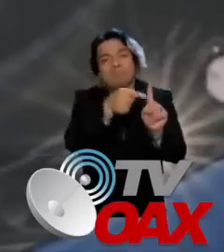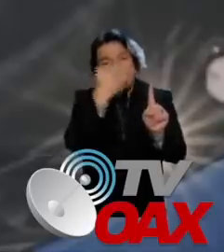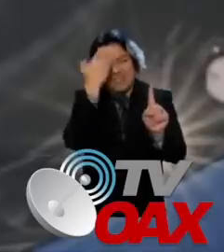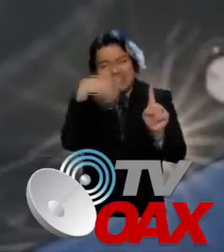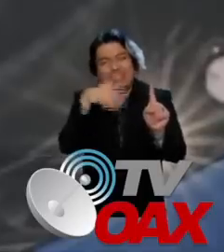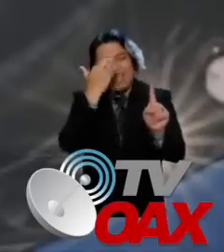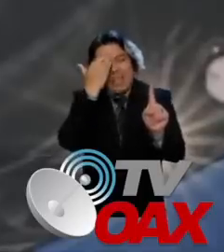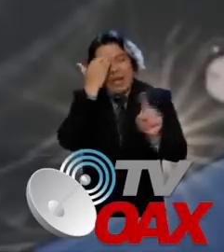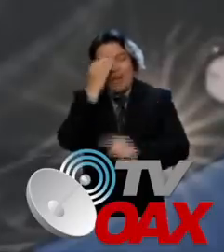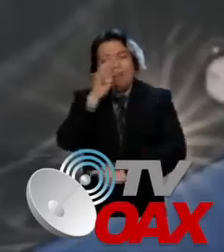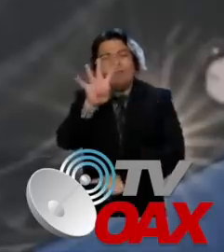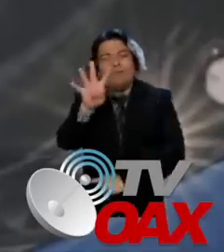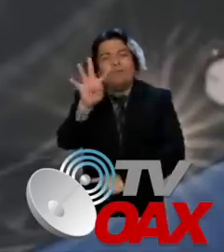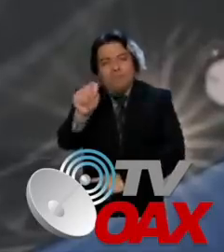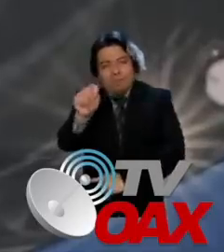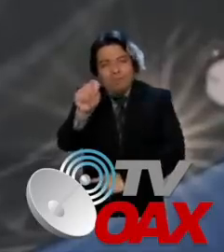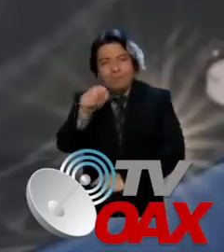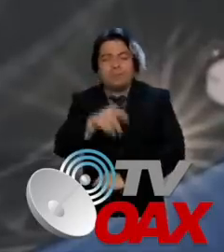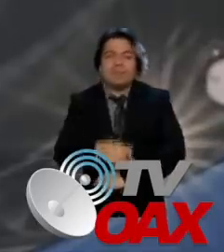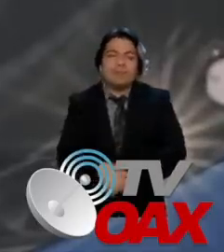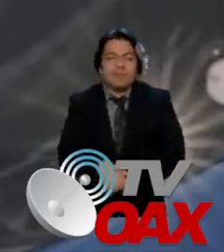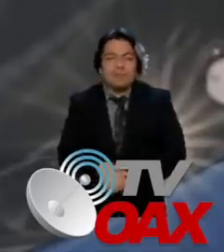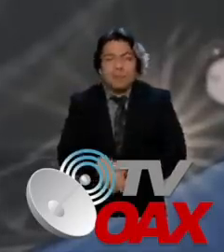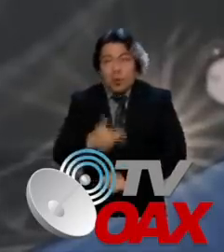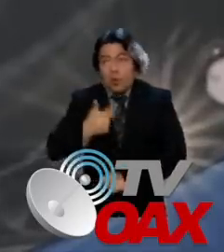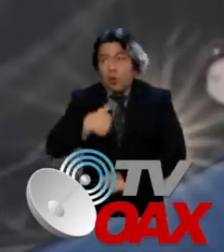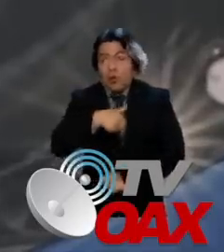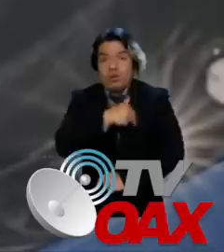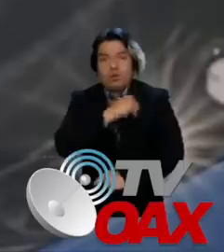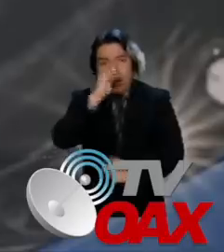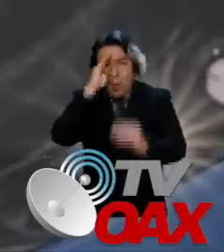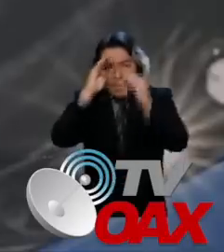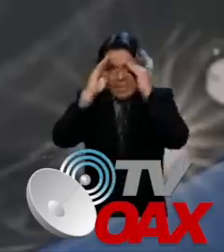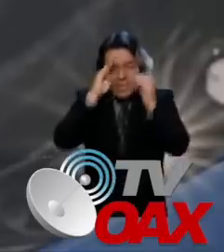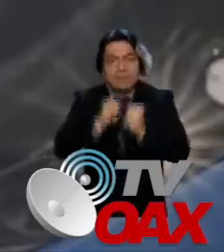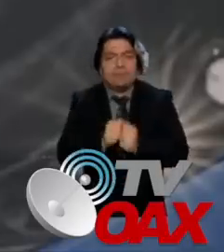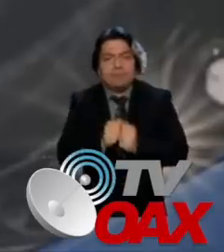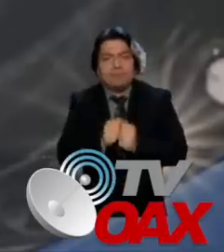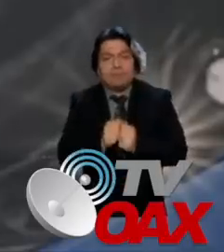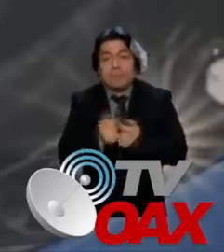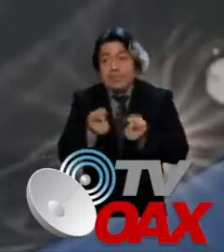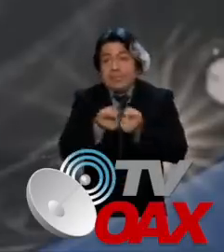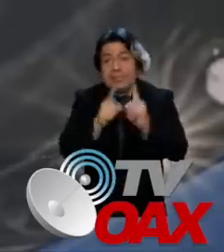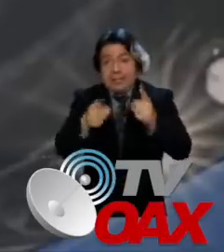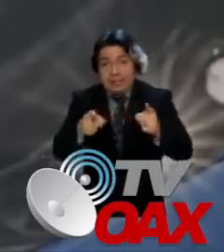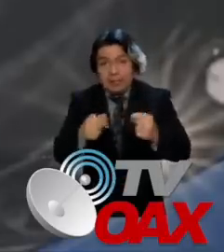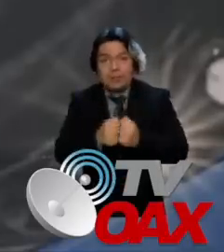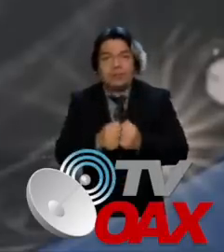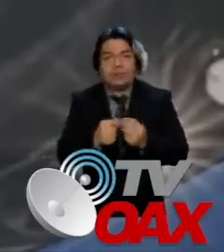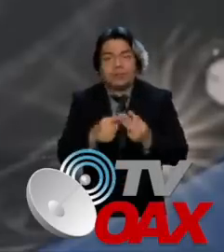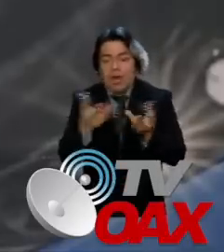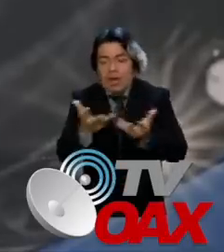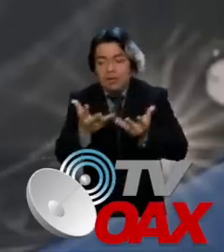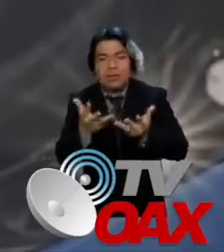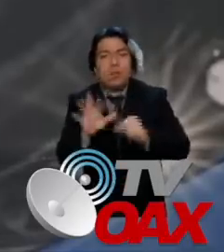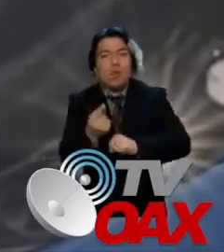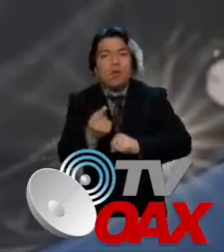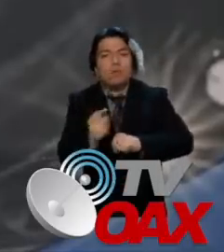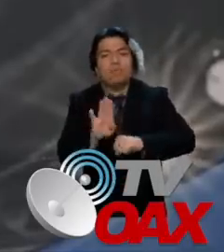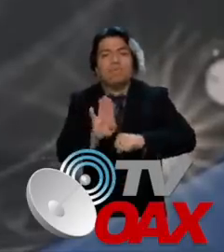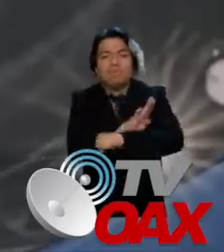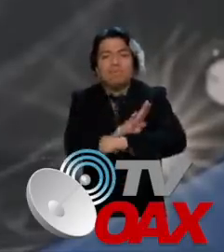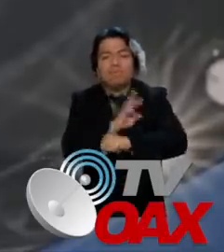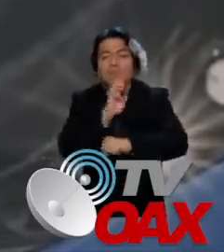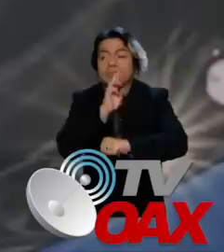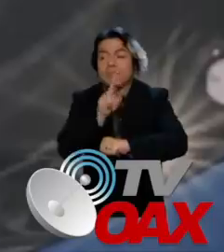México. Nosotros construimos, diseñamos, hacemos, generamos beneficios